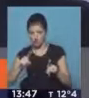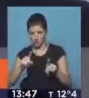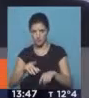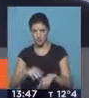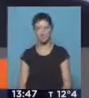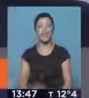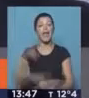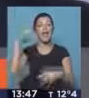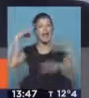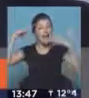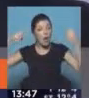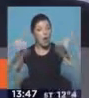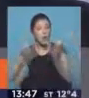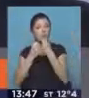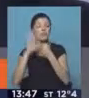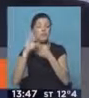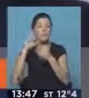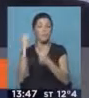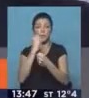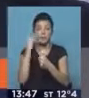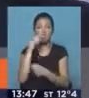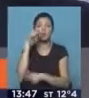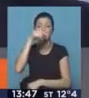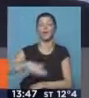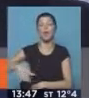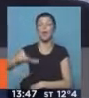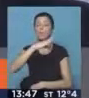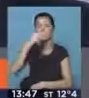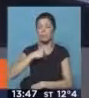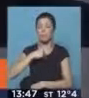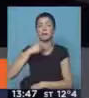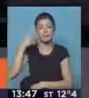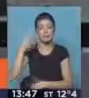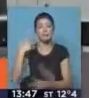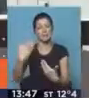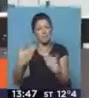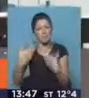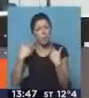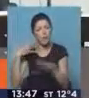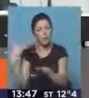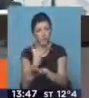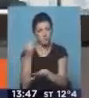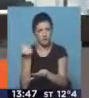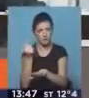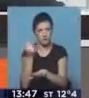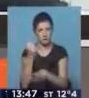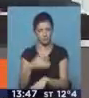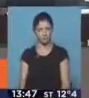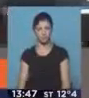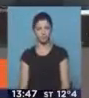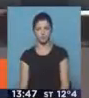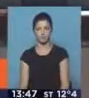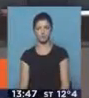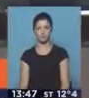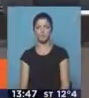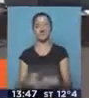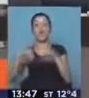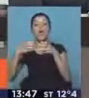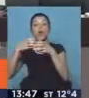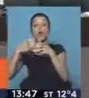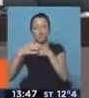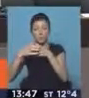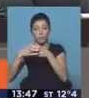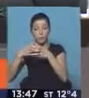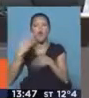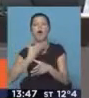un empujón para que los venezolanos crean ahora que se puede. Nunca se había llegado tan lejos con la FARC. La FARC